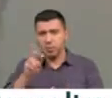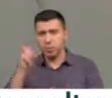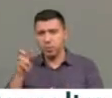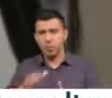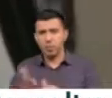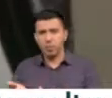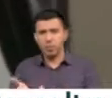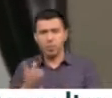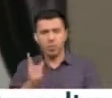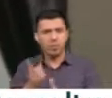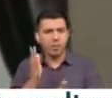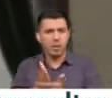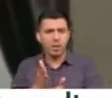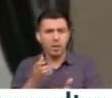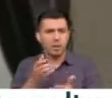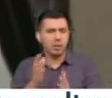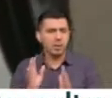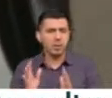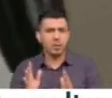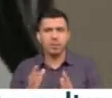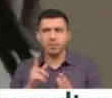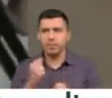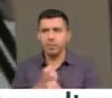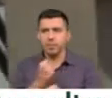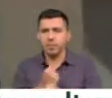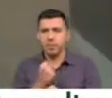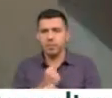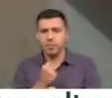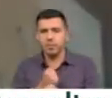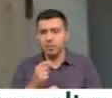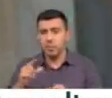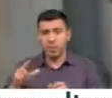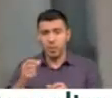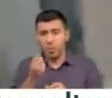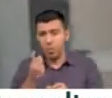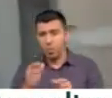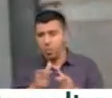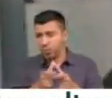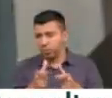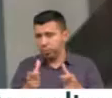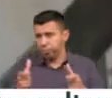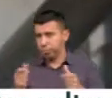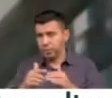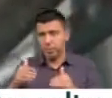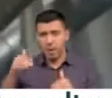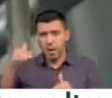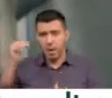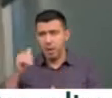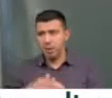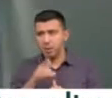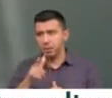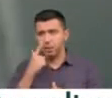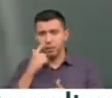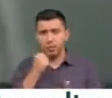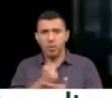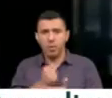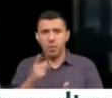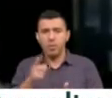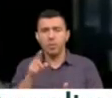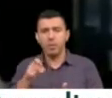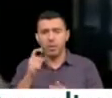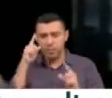por causa de accidentes laborales. Van en aumento las cifras de accidentes laborales y eso obliga a que